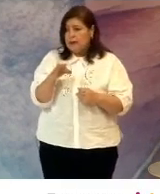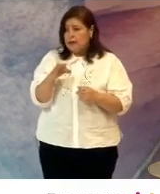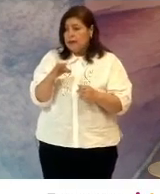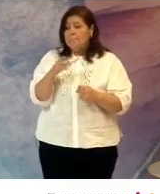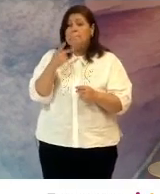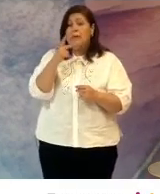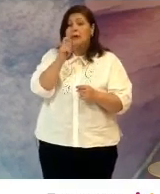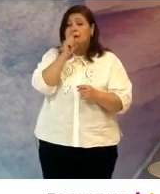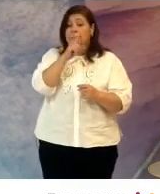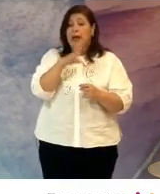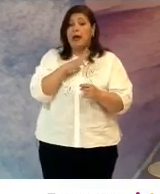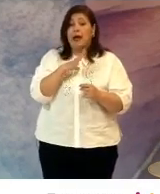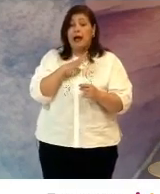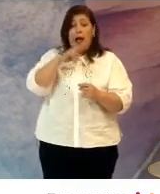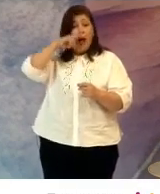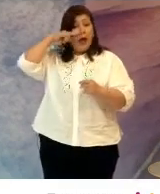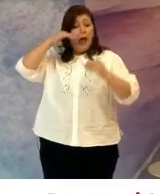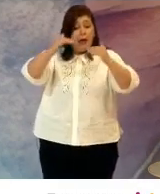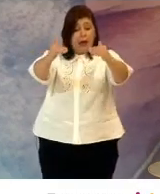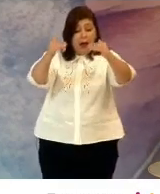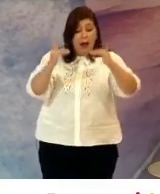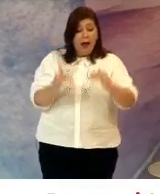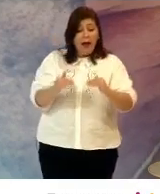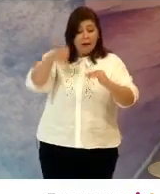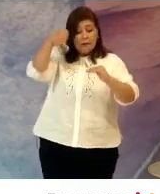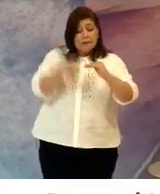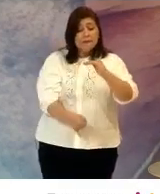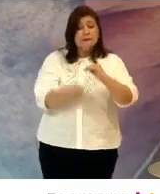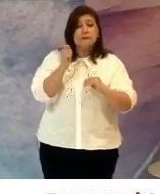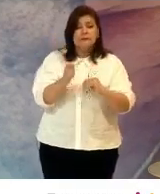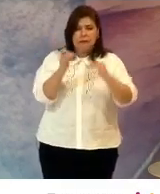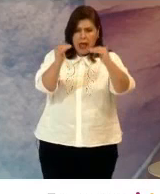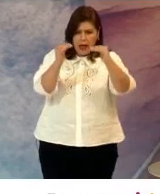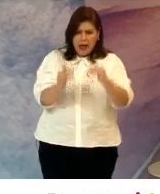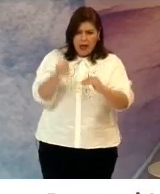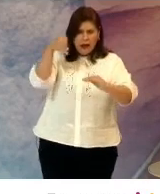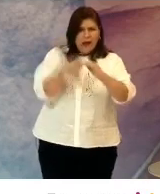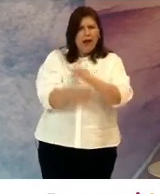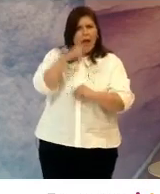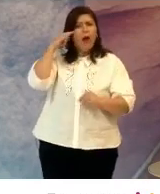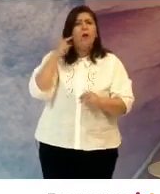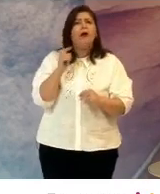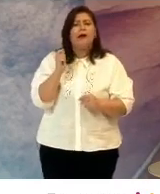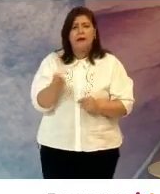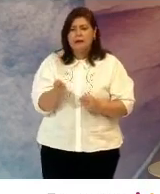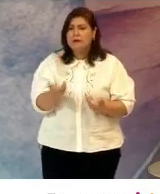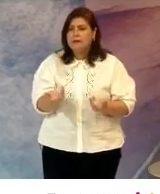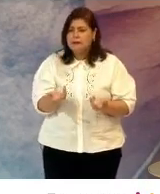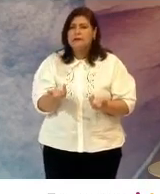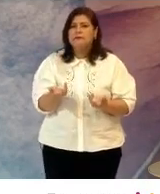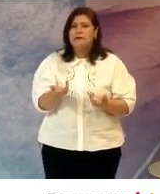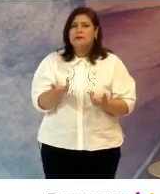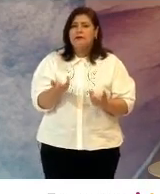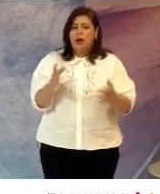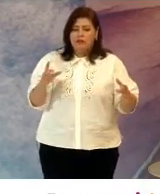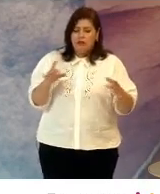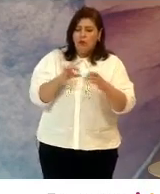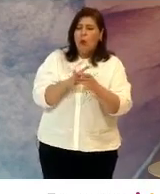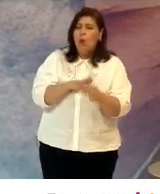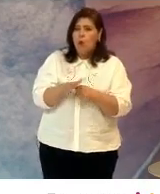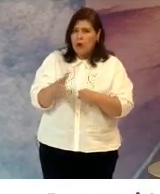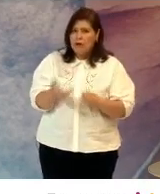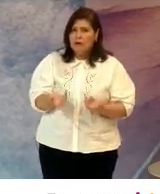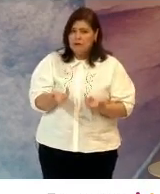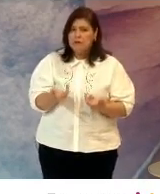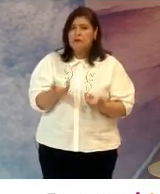Y también tenemos el lado invisible, y el lado invisible se relaciona